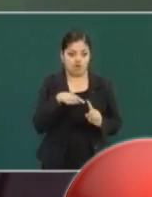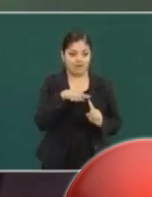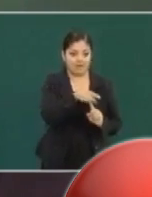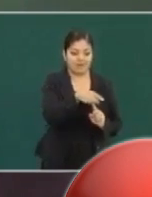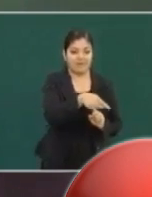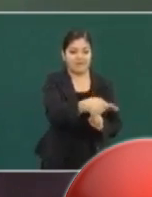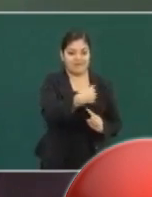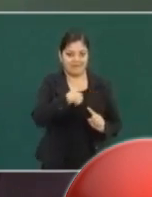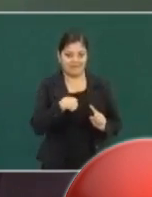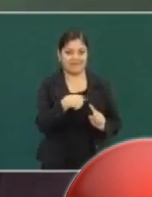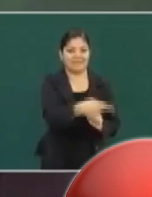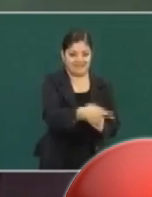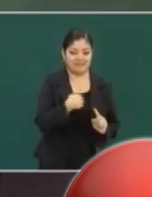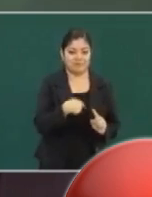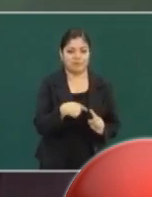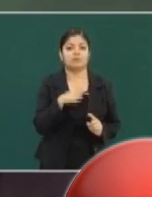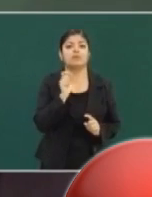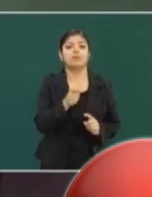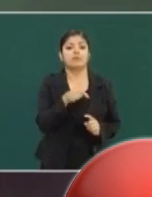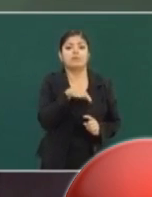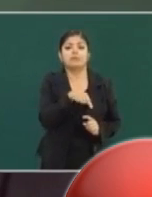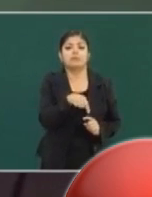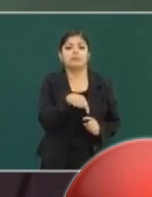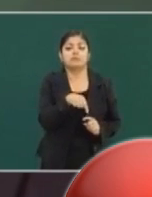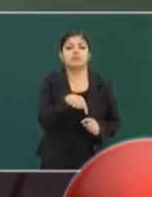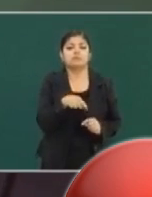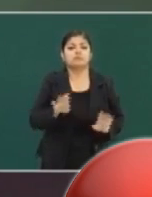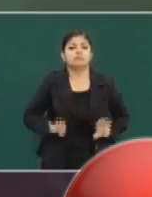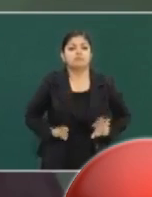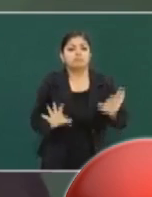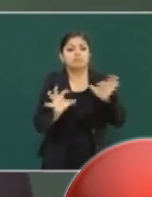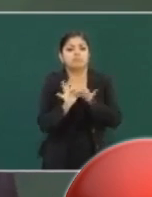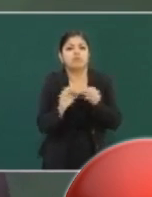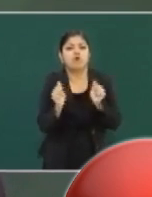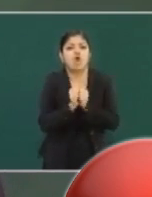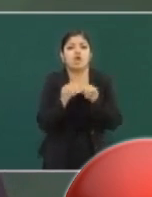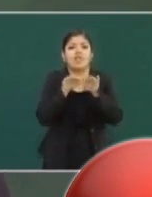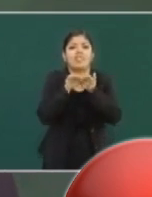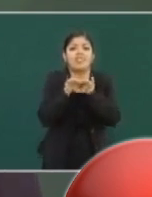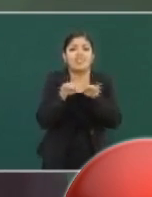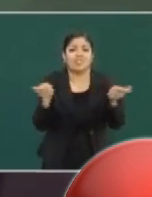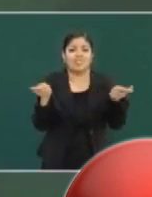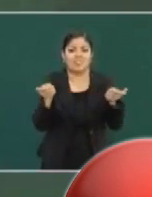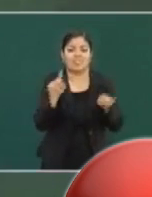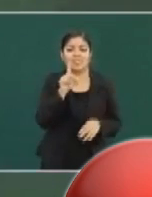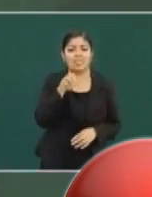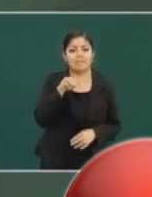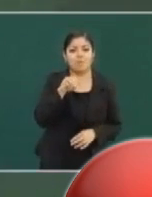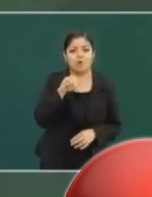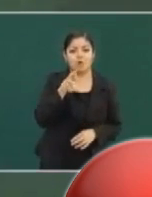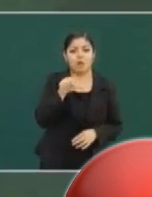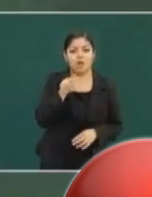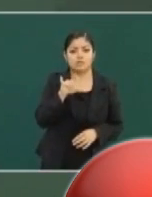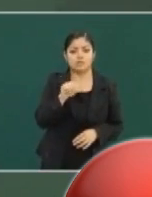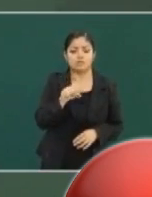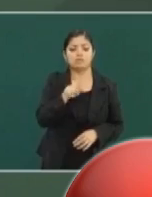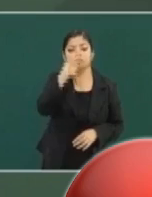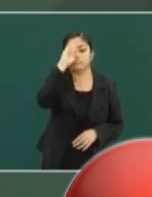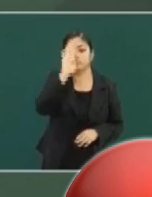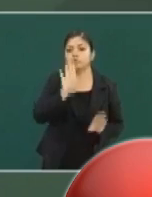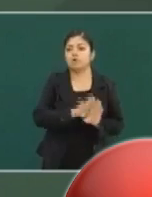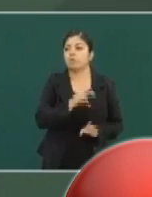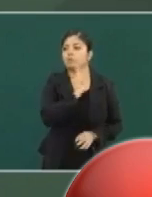parte de la democracia. O sea, que no se esté nada más, ¿sí?, señalando